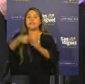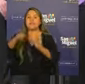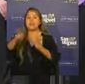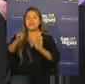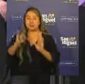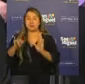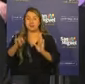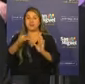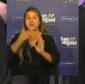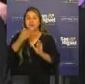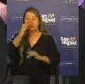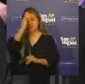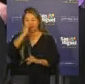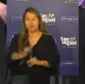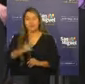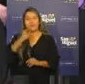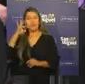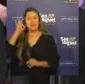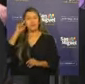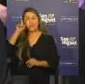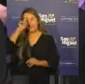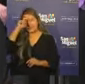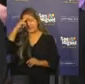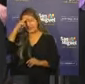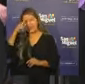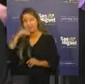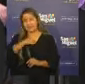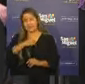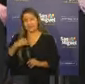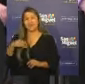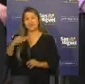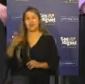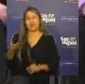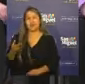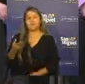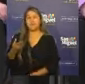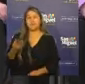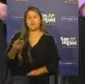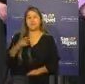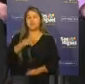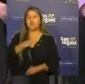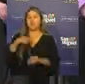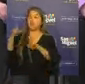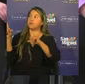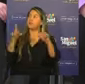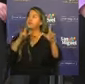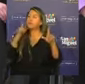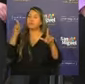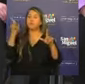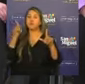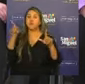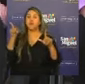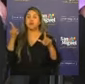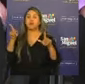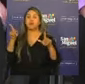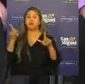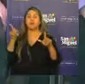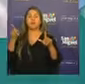Y a los funcionarios del CEFAM Recreo, porque tuvieron una minga espectacular y que